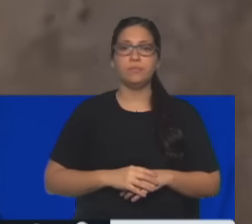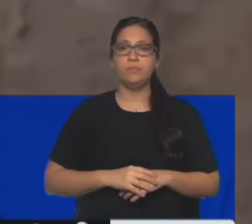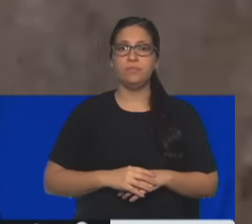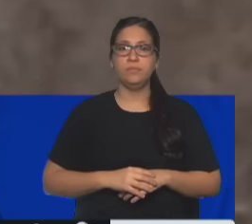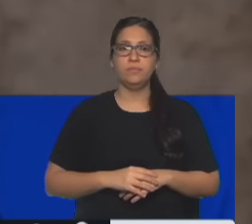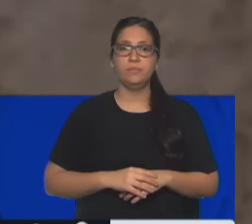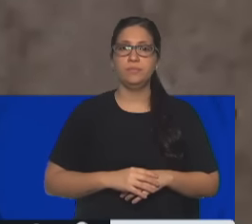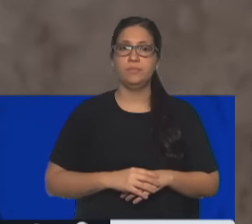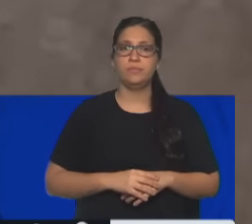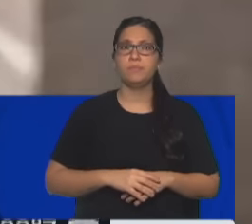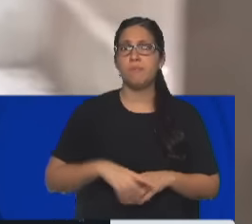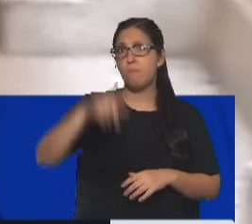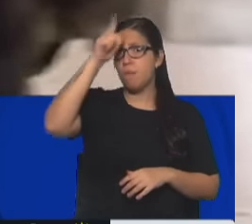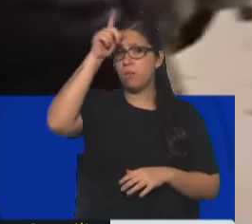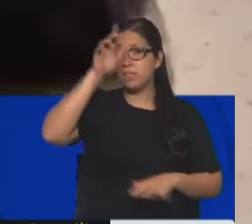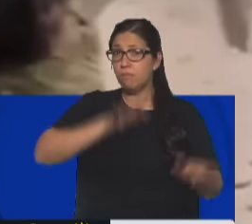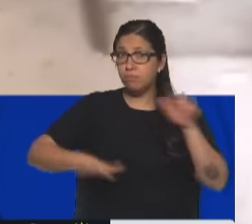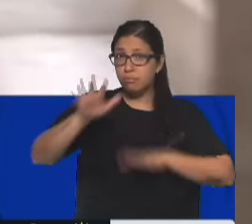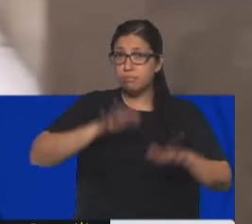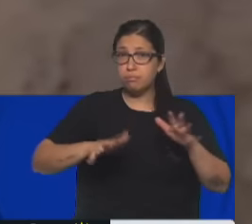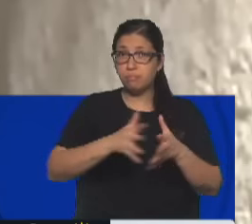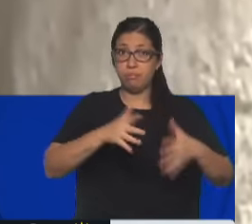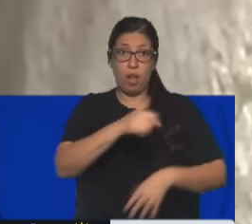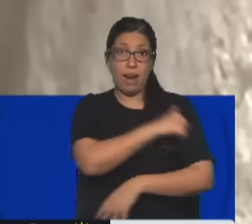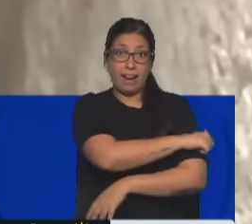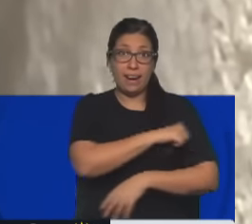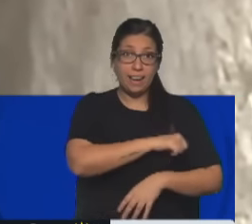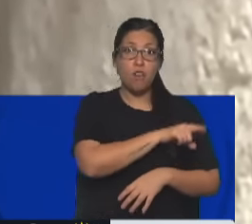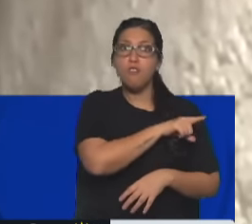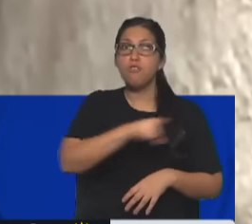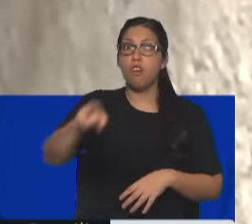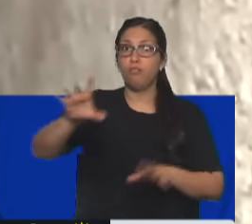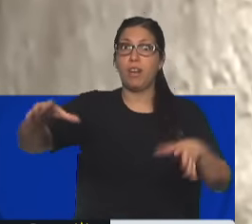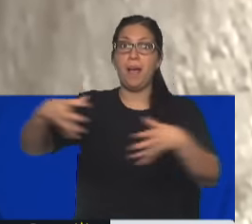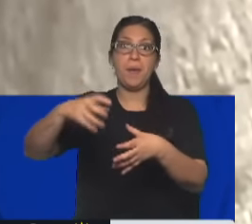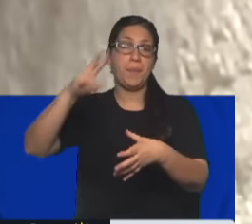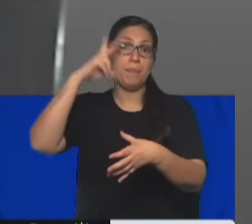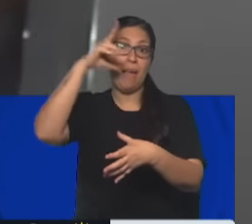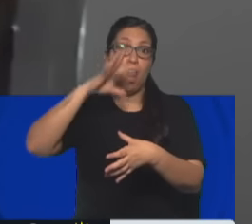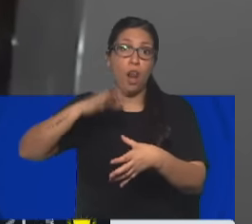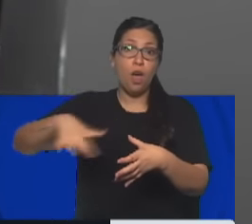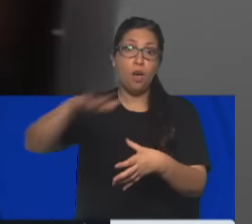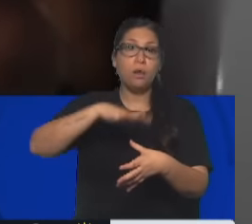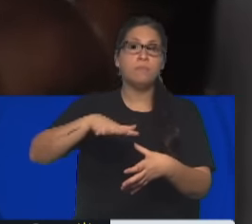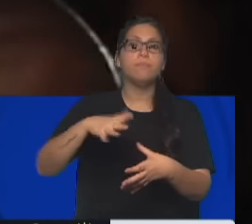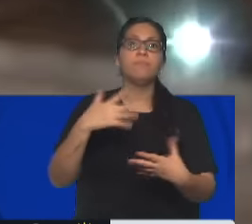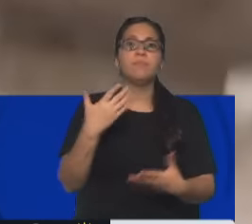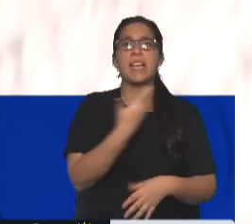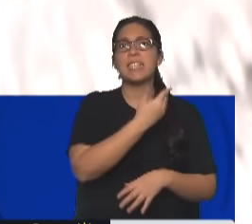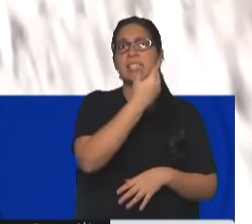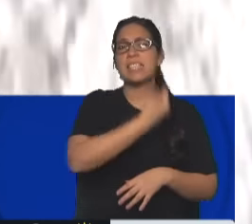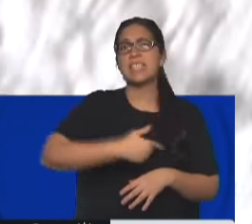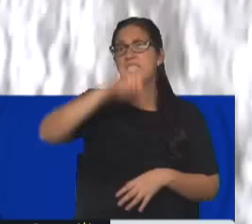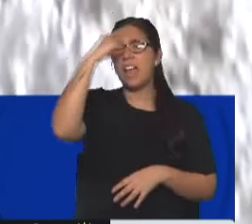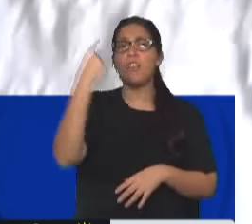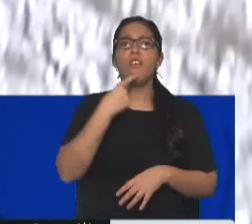La mega operación policial emprendida por el gobierno de Río de Janeiro contra la poderosa organización criminal fue defendida por el Estado como un